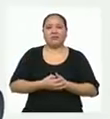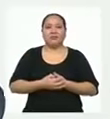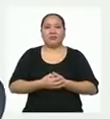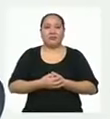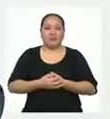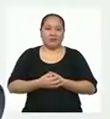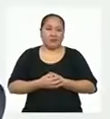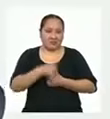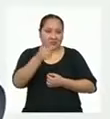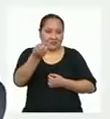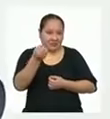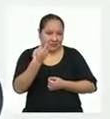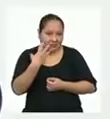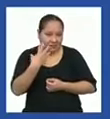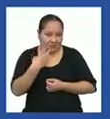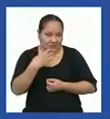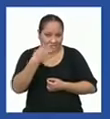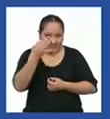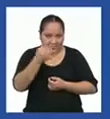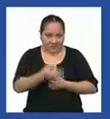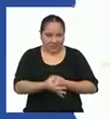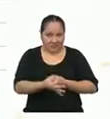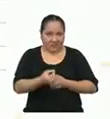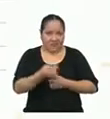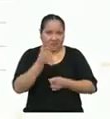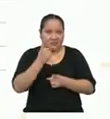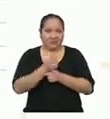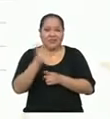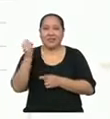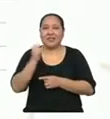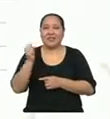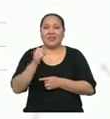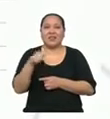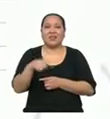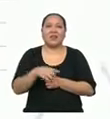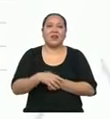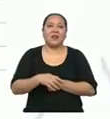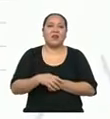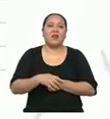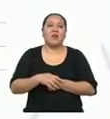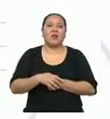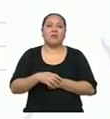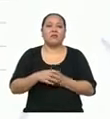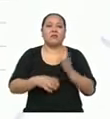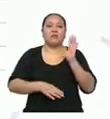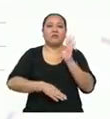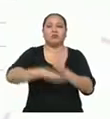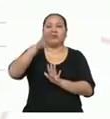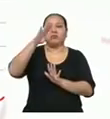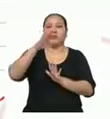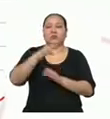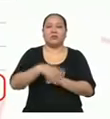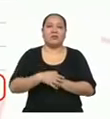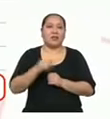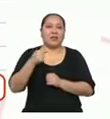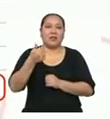¿Qué dicen? ¿Creen que está en lo cierto? Sí, porque su frecuencia absoluta es el mayor de todos y es